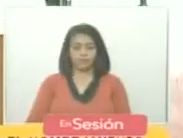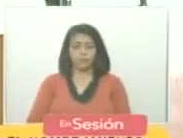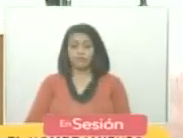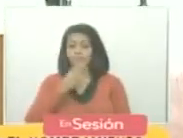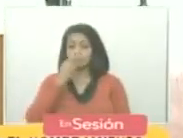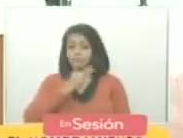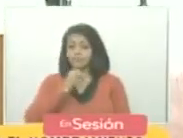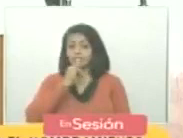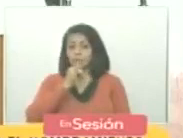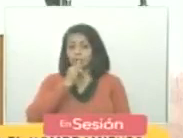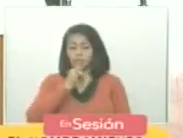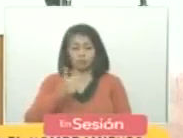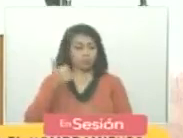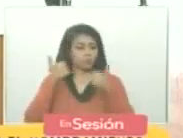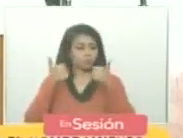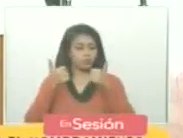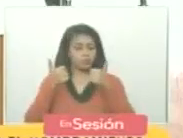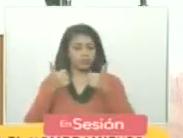gran noticia.